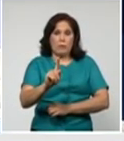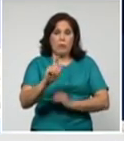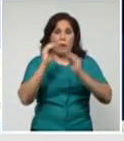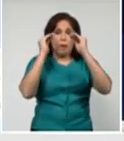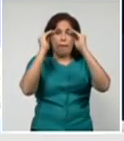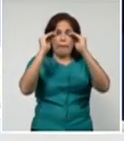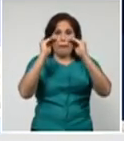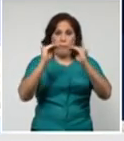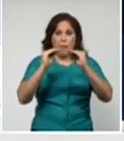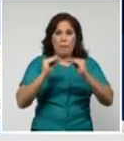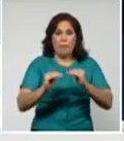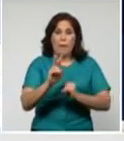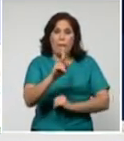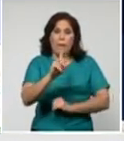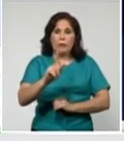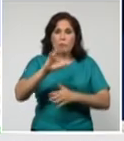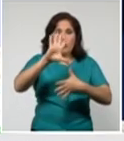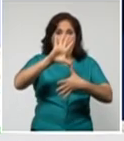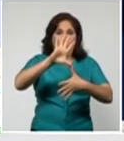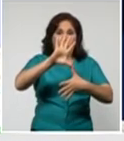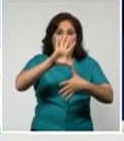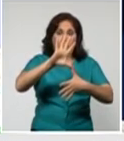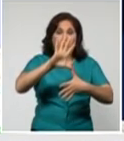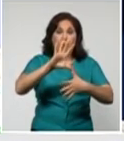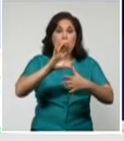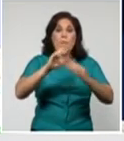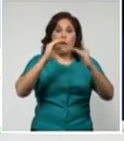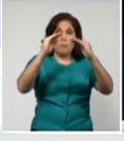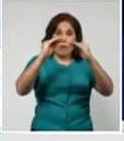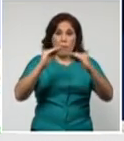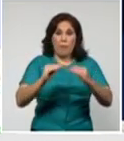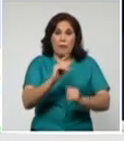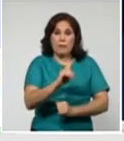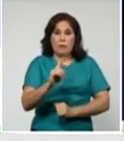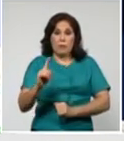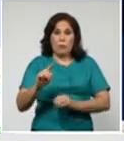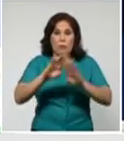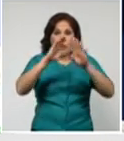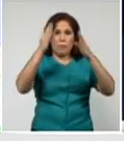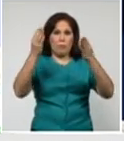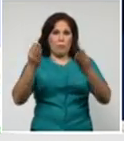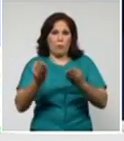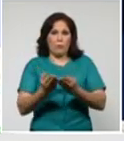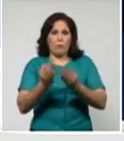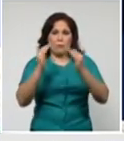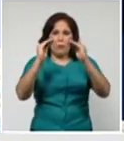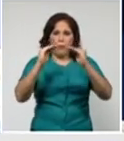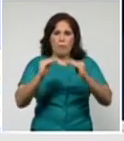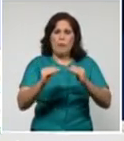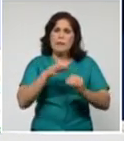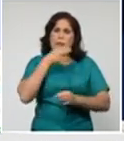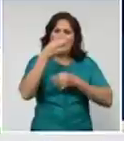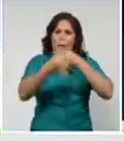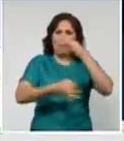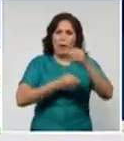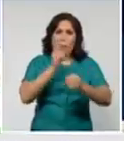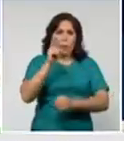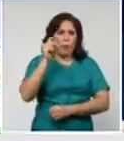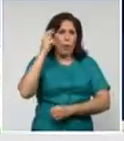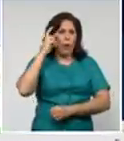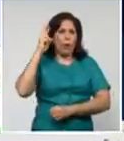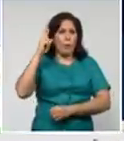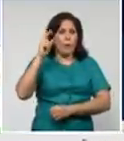posición 21 en las Américas y la 111 en el mundo. Siempre mencionamos las 2 personas